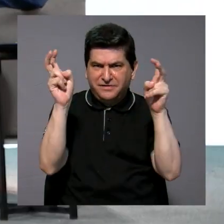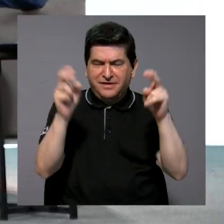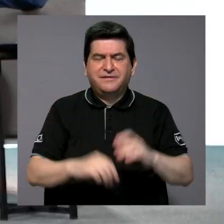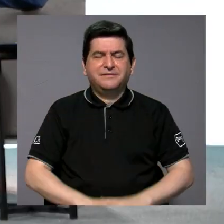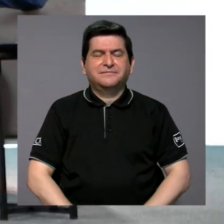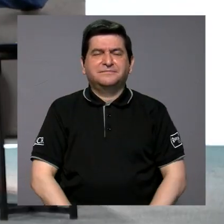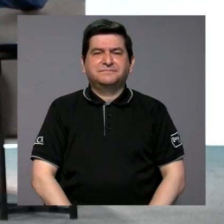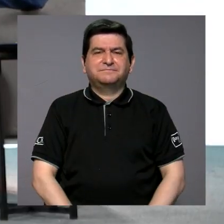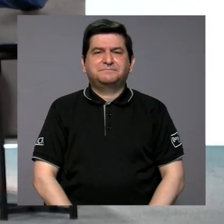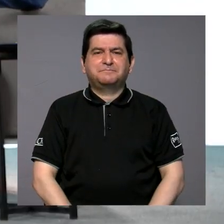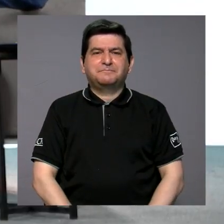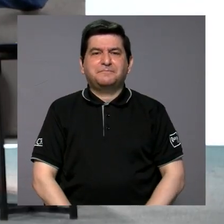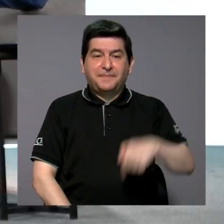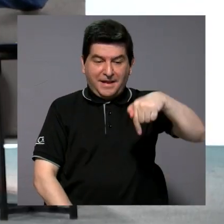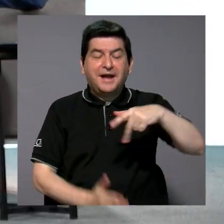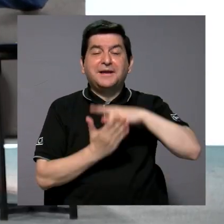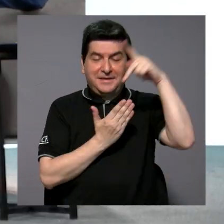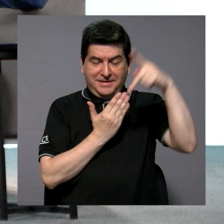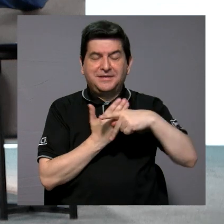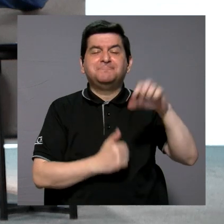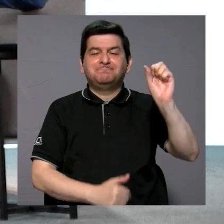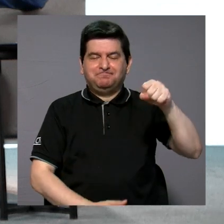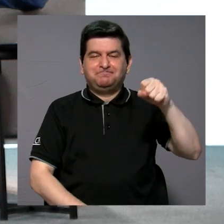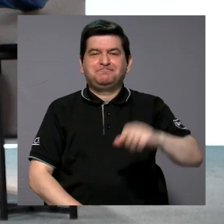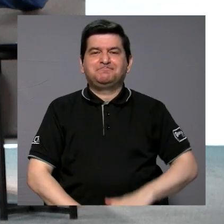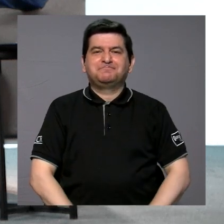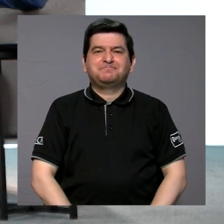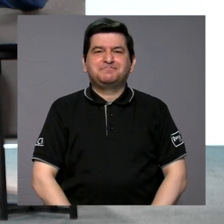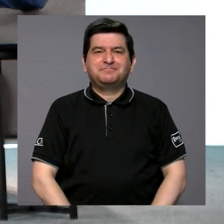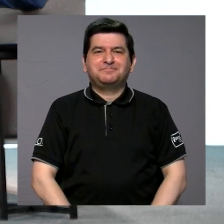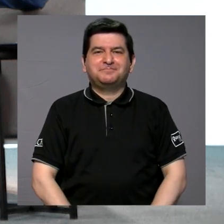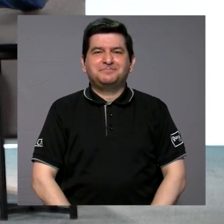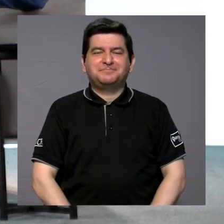tema. Sí, aquí en este programa. Y